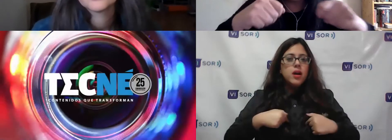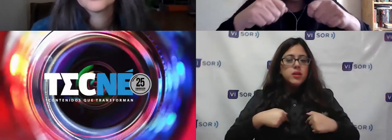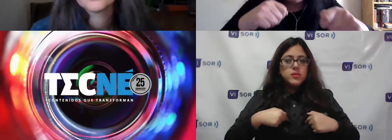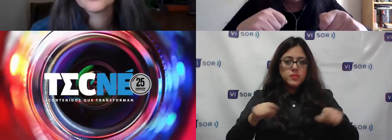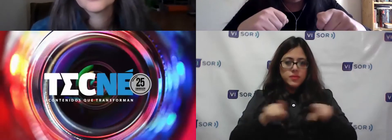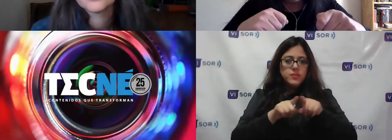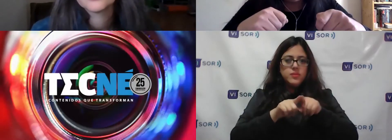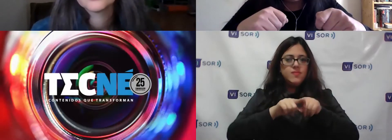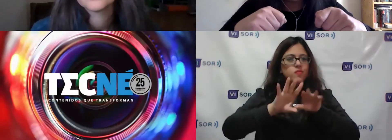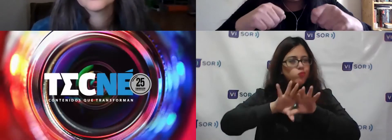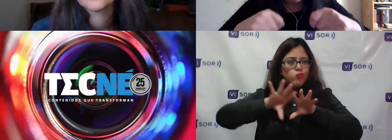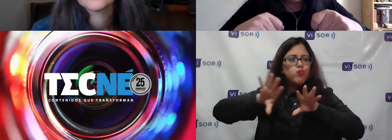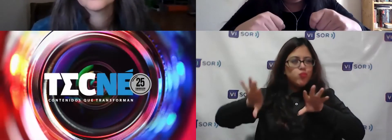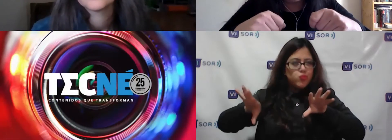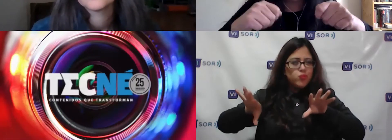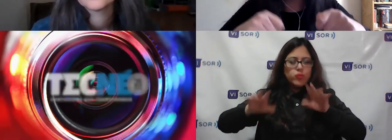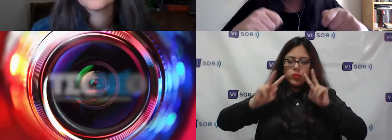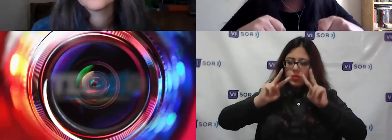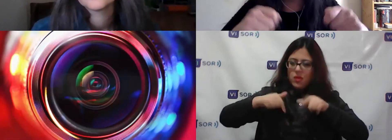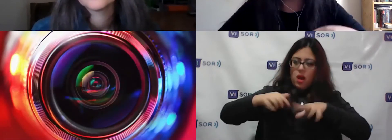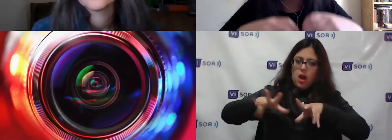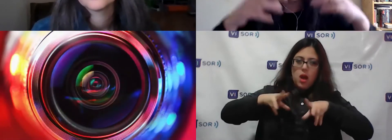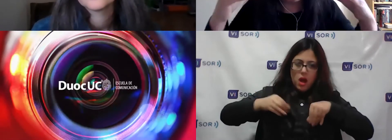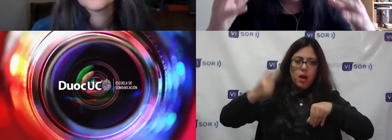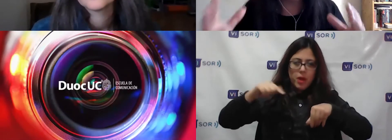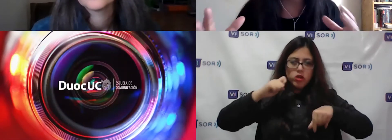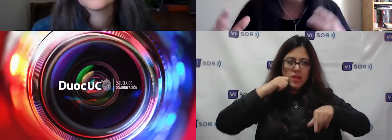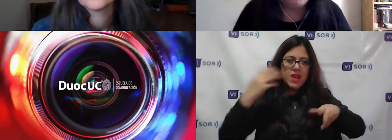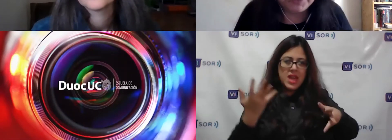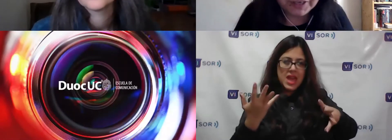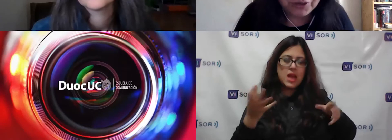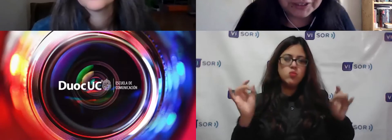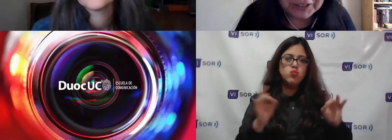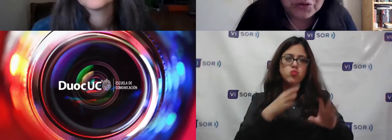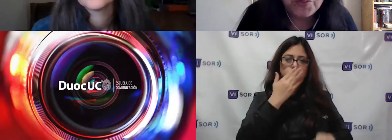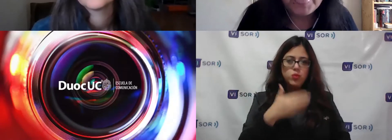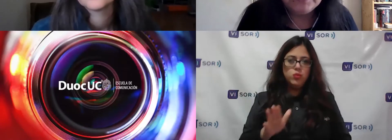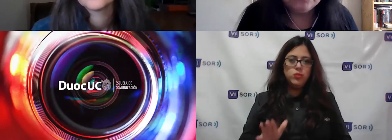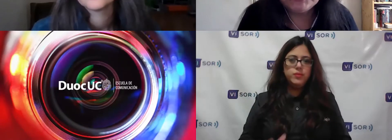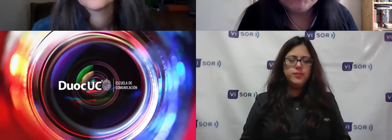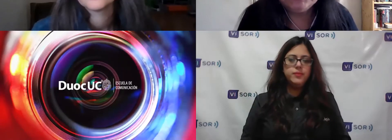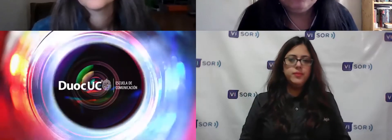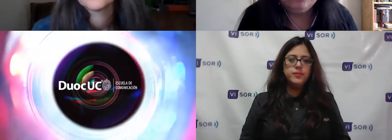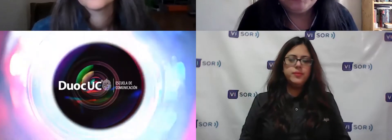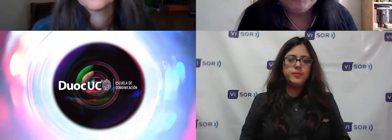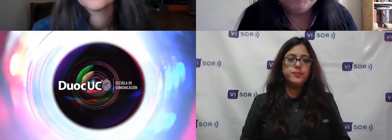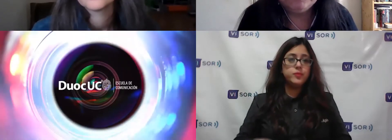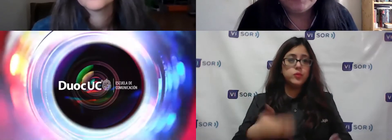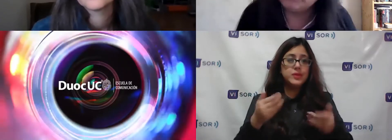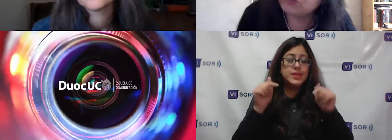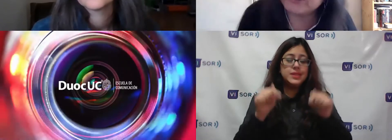tejido la bufanda lo asumo pero va a ser porque la bufanda va va a ser mejor de alguna manera no el tejido entonces en ese sentido